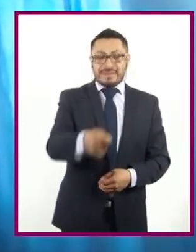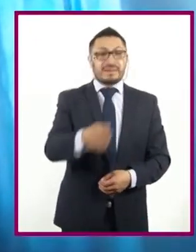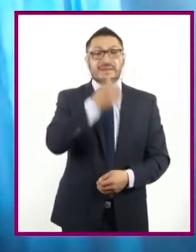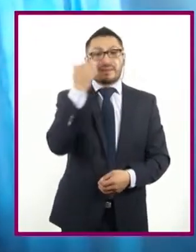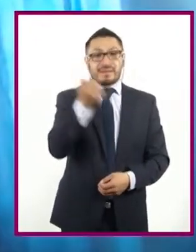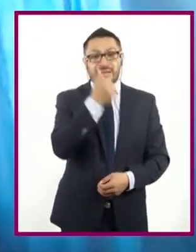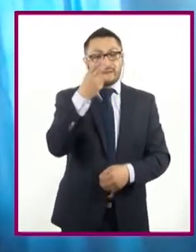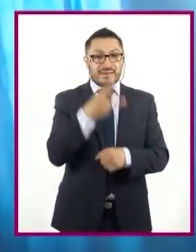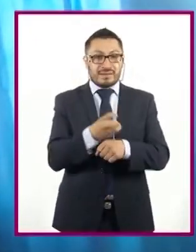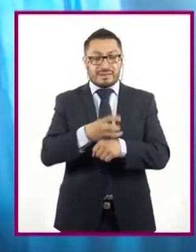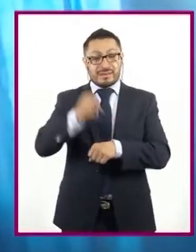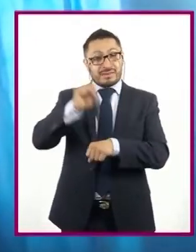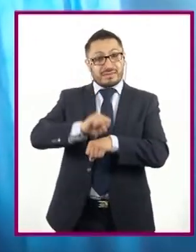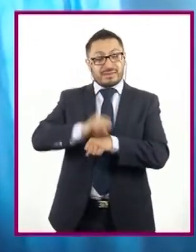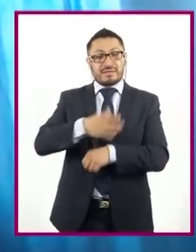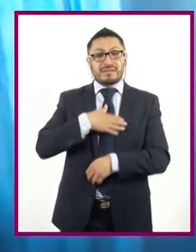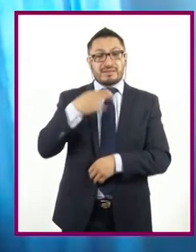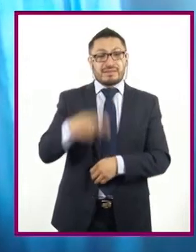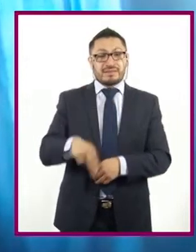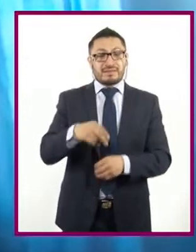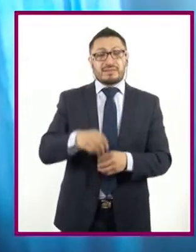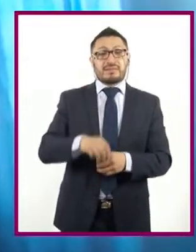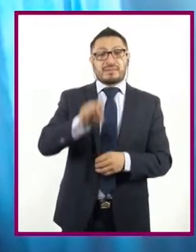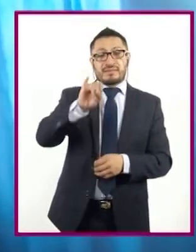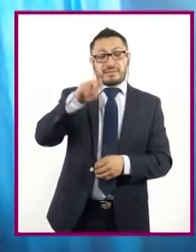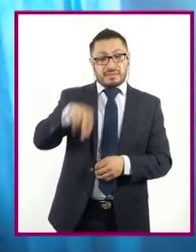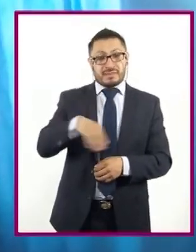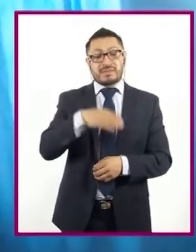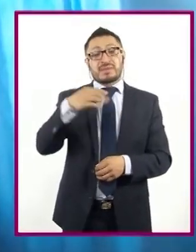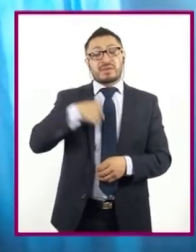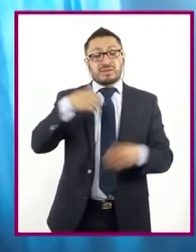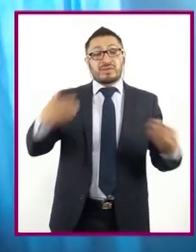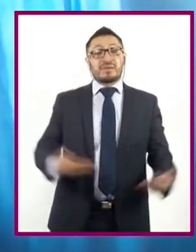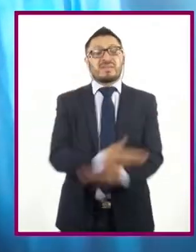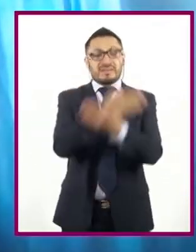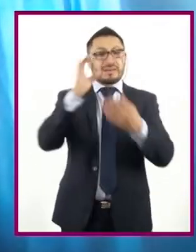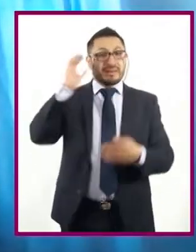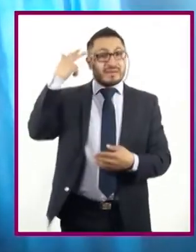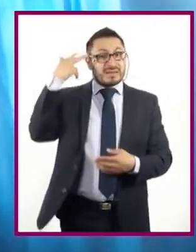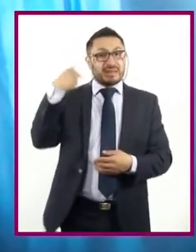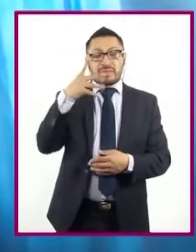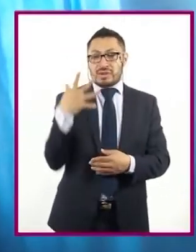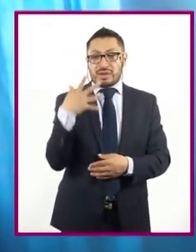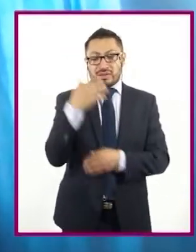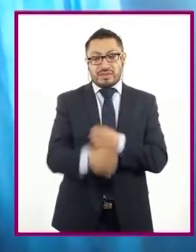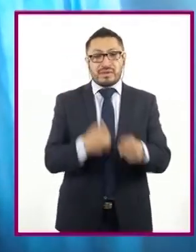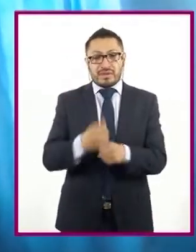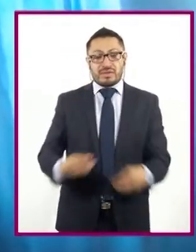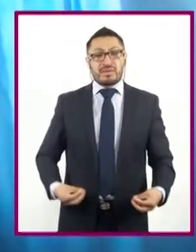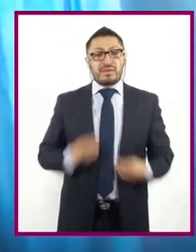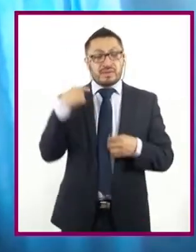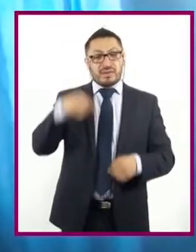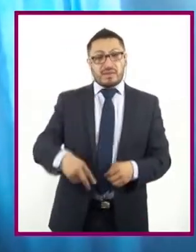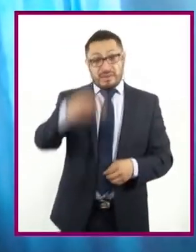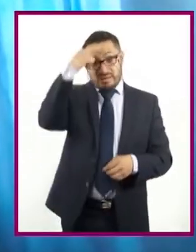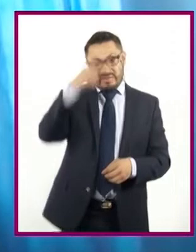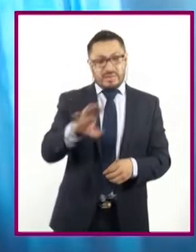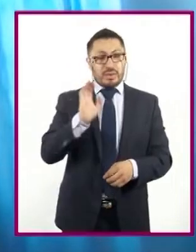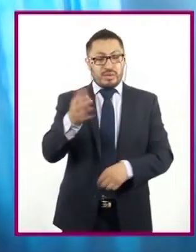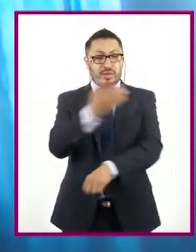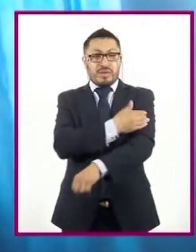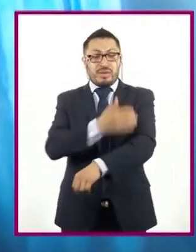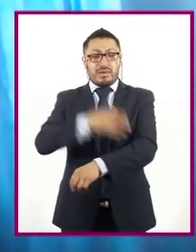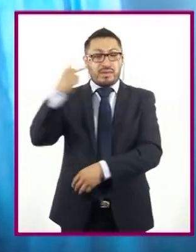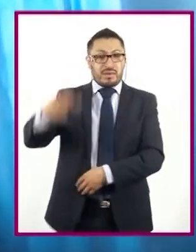de tercero de secundaria. Mi nombre es Xin-Jin. Nací en China, pero desde los 5 años vivo en México. Cuando mis compañeros